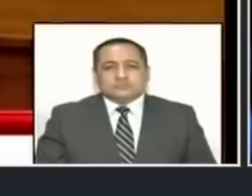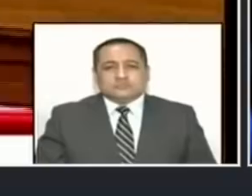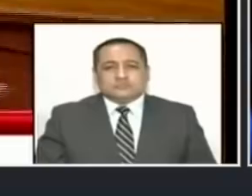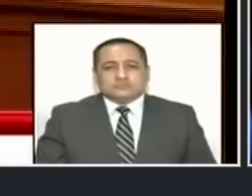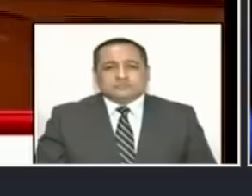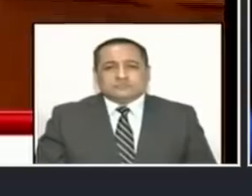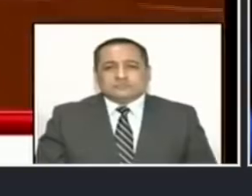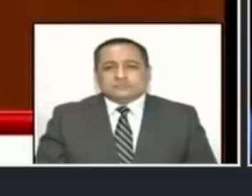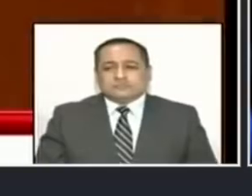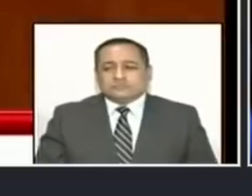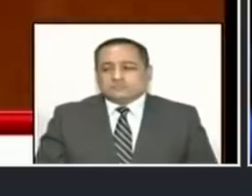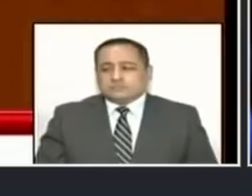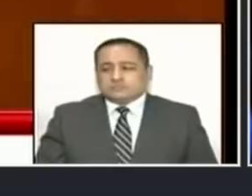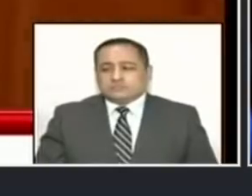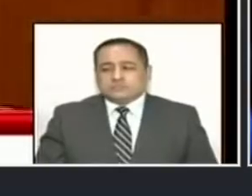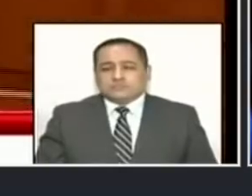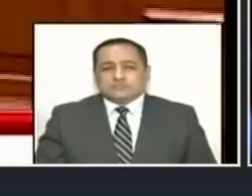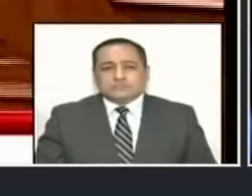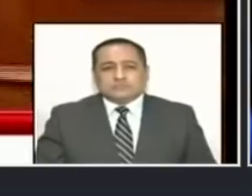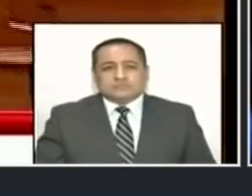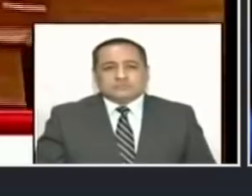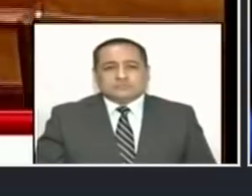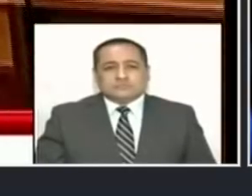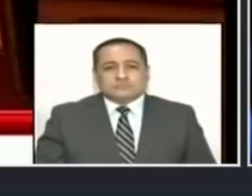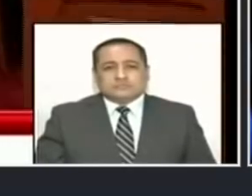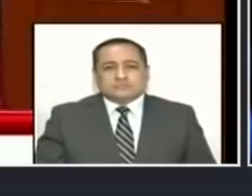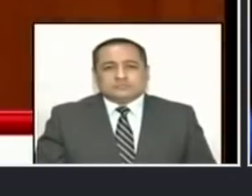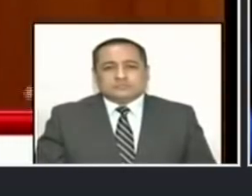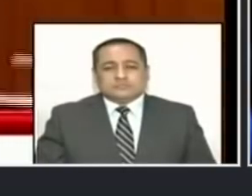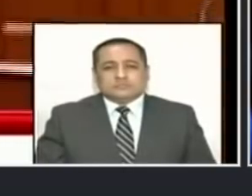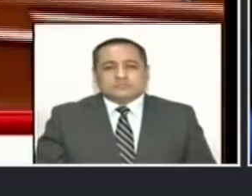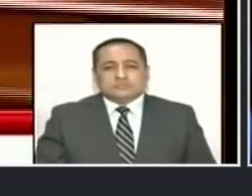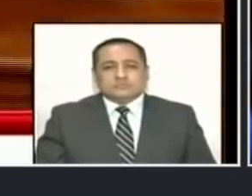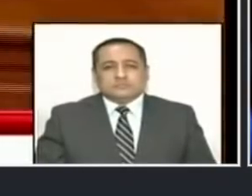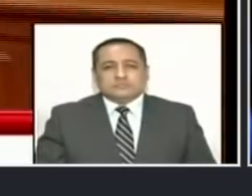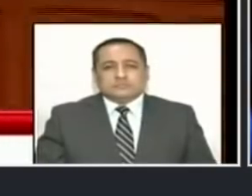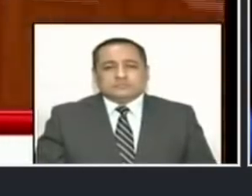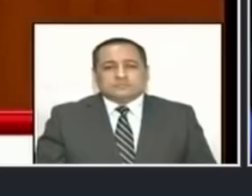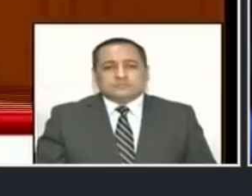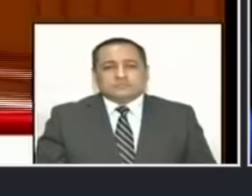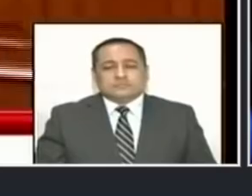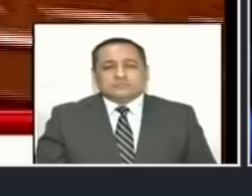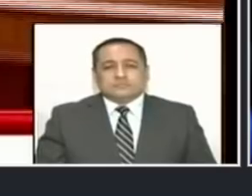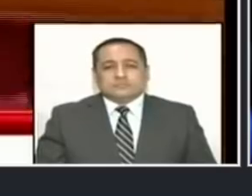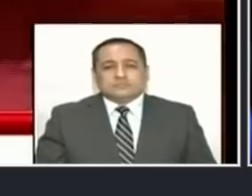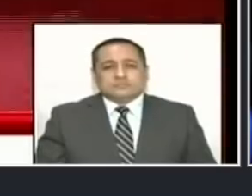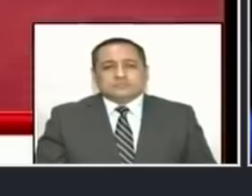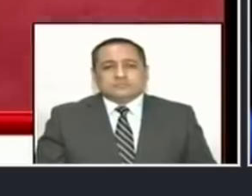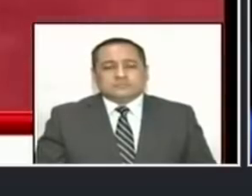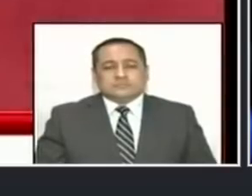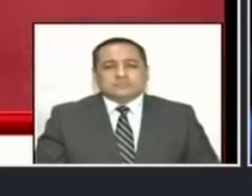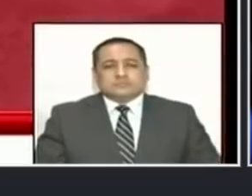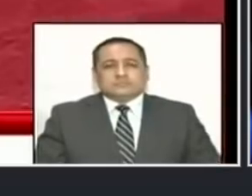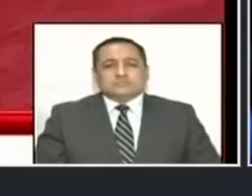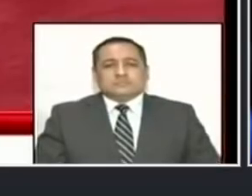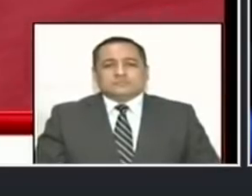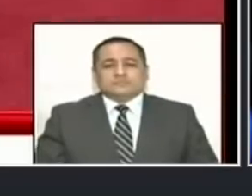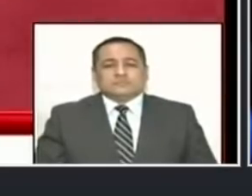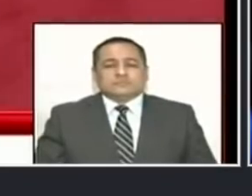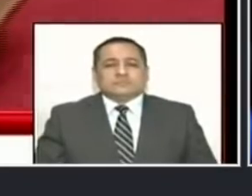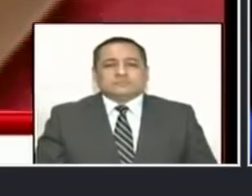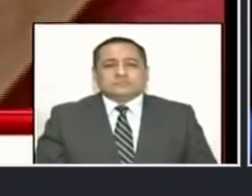algunos de ellos se han puesto en práctico, o se ha reformado todo en la legislación sobre financiamiento electoral, por ejemplo.